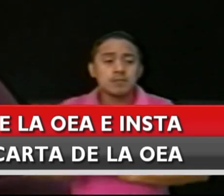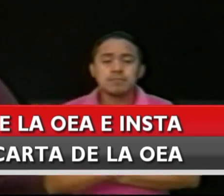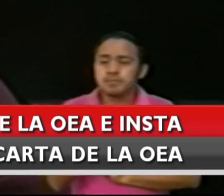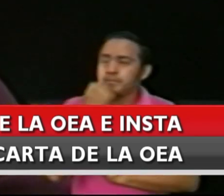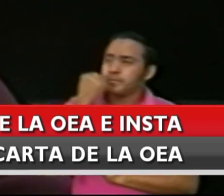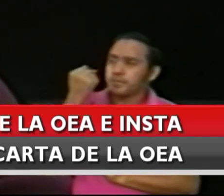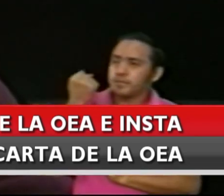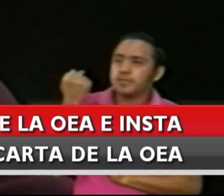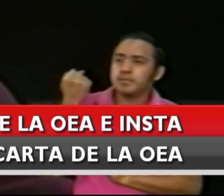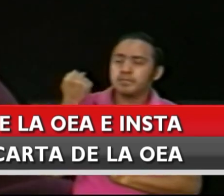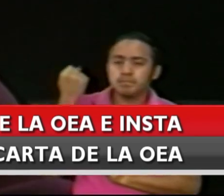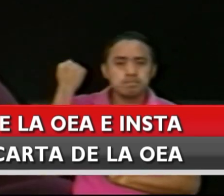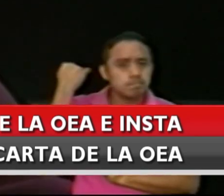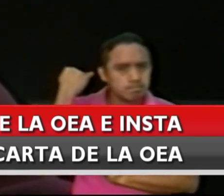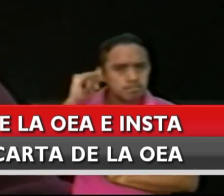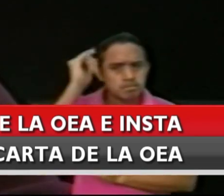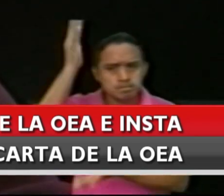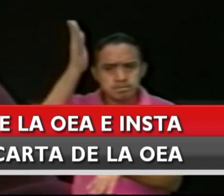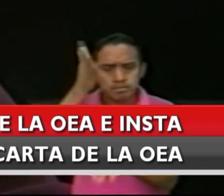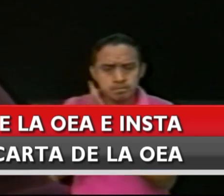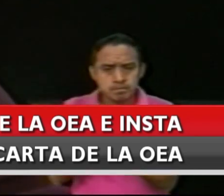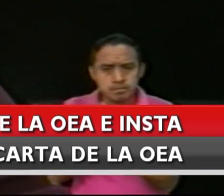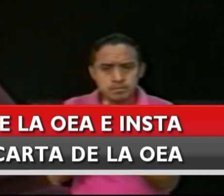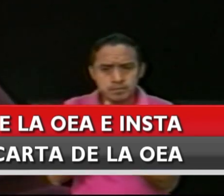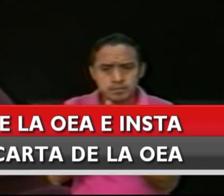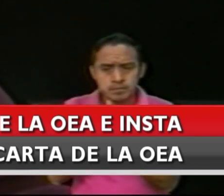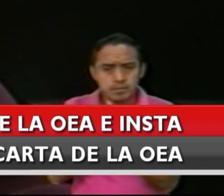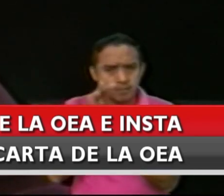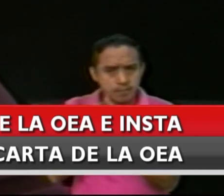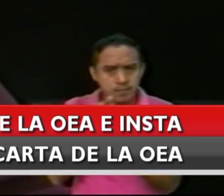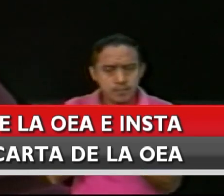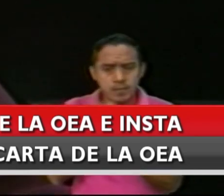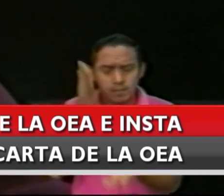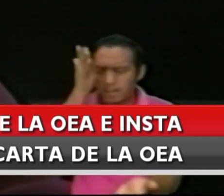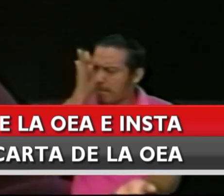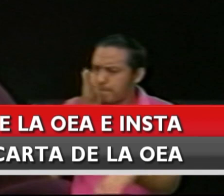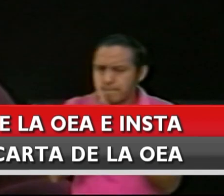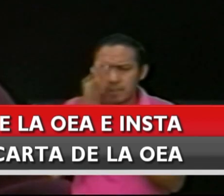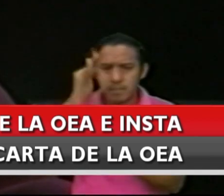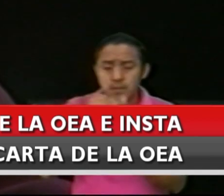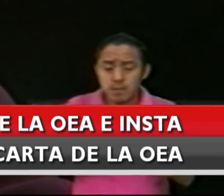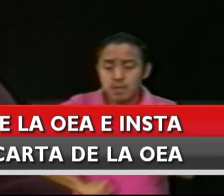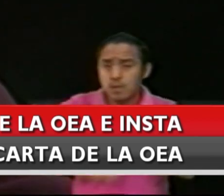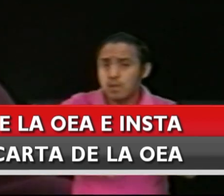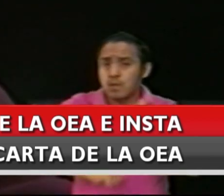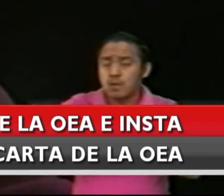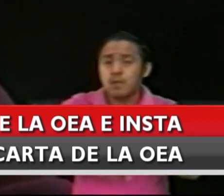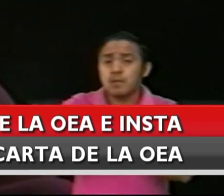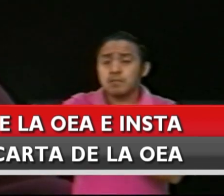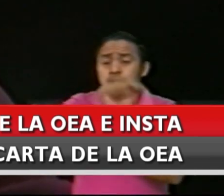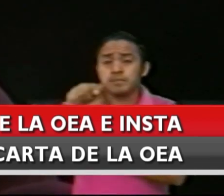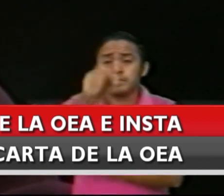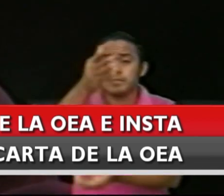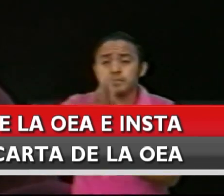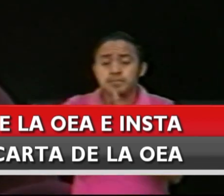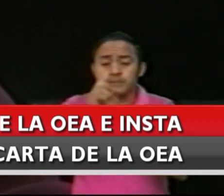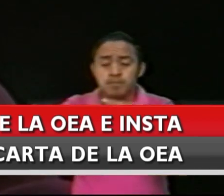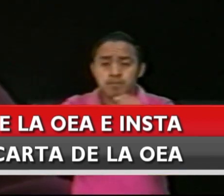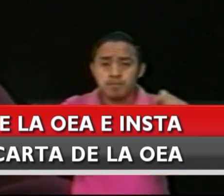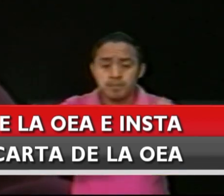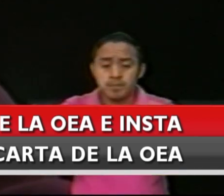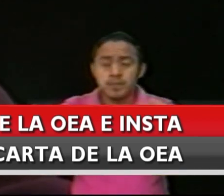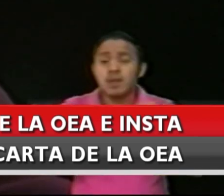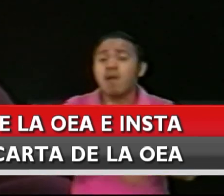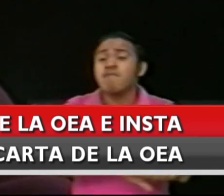demos el decidido, franco, abierto, genuino respaldo a esta resolución,